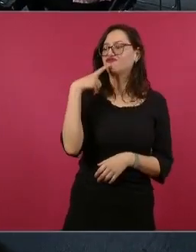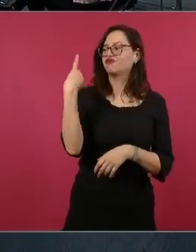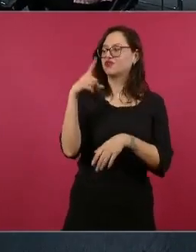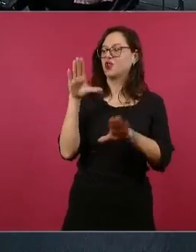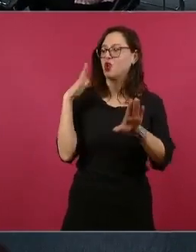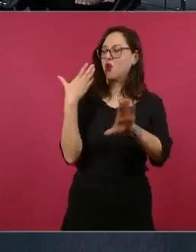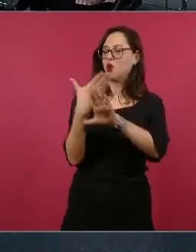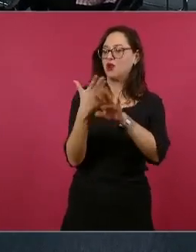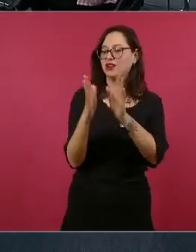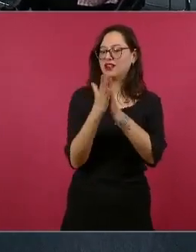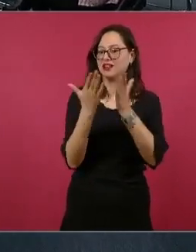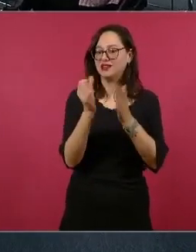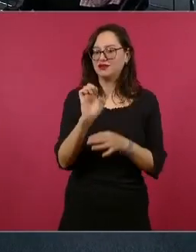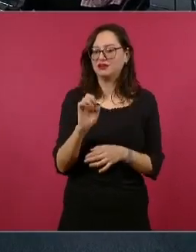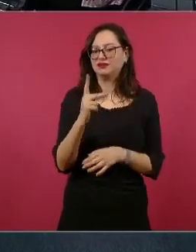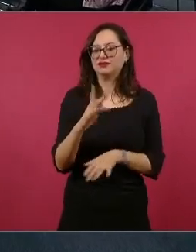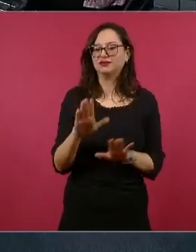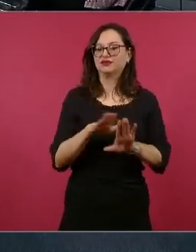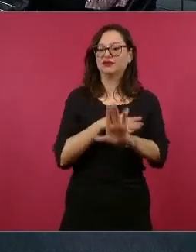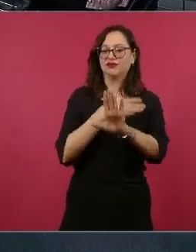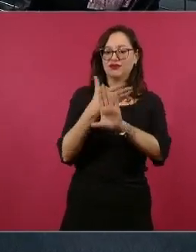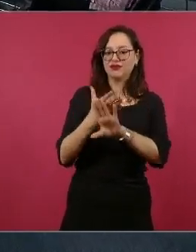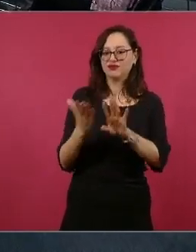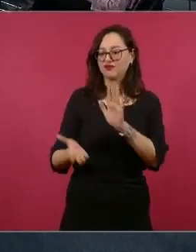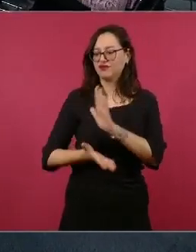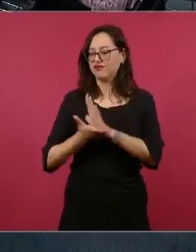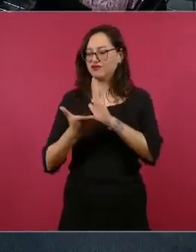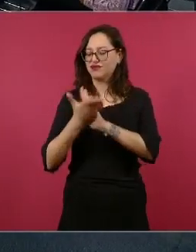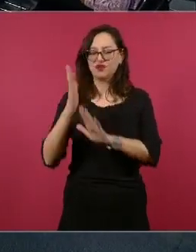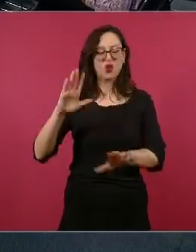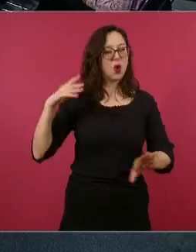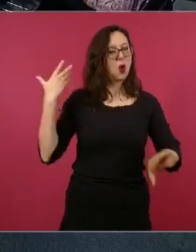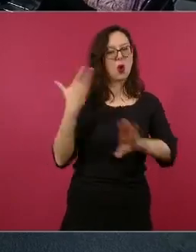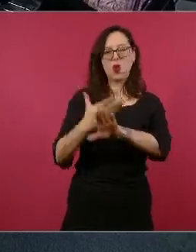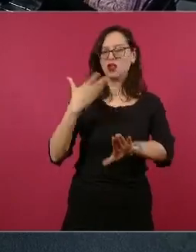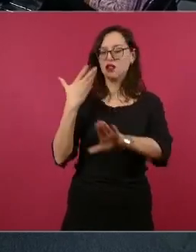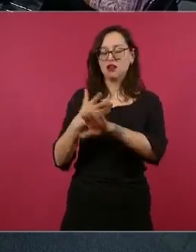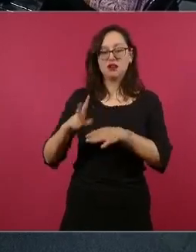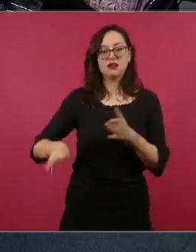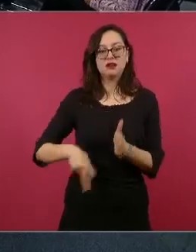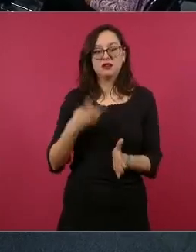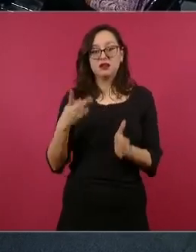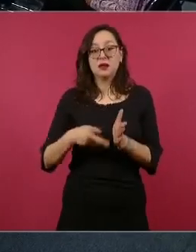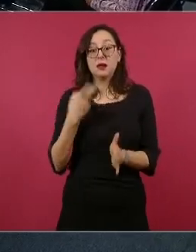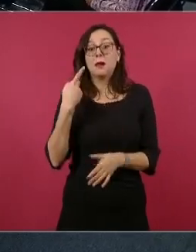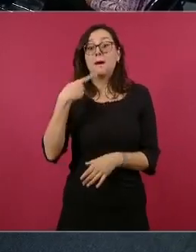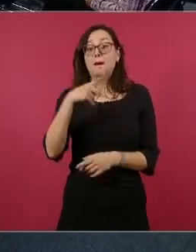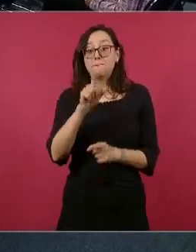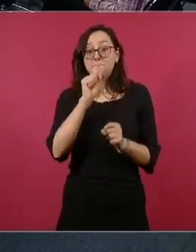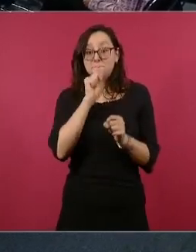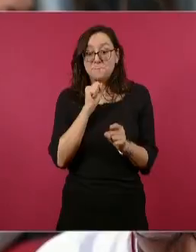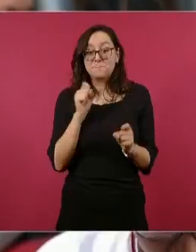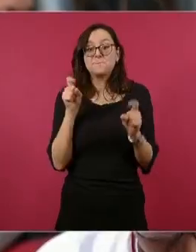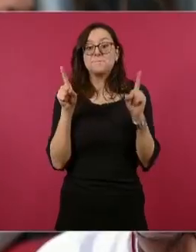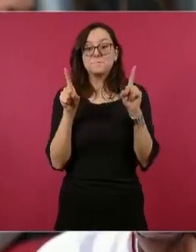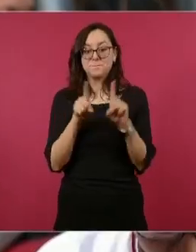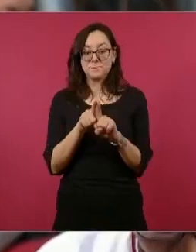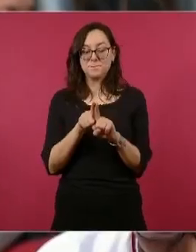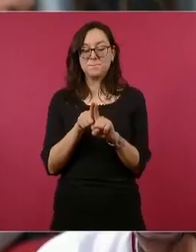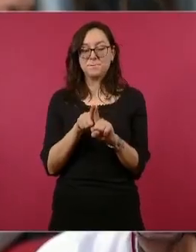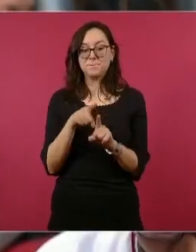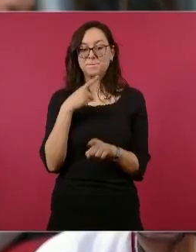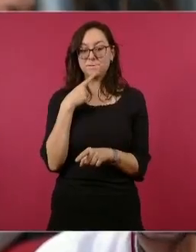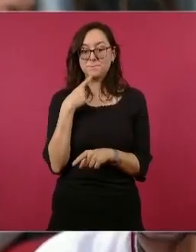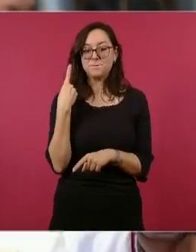obras públicas ha litigado contra política pública pero también es la que promovió justamente el amparo